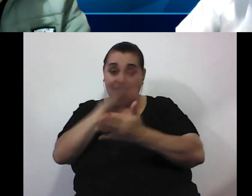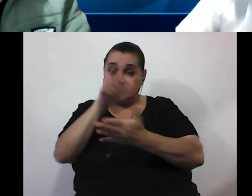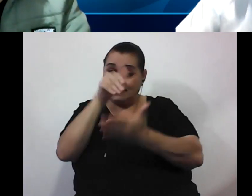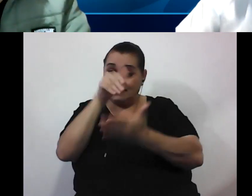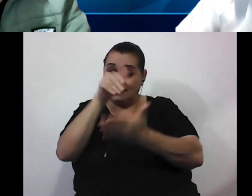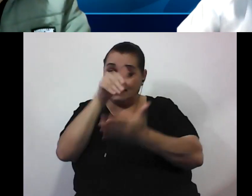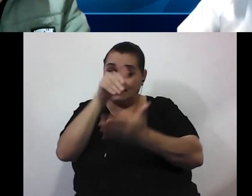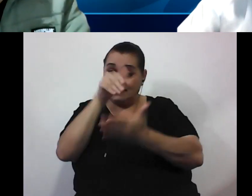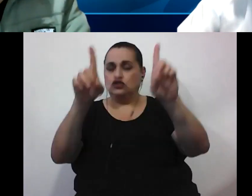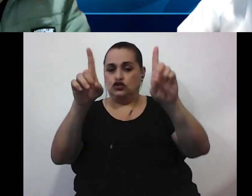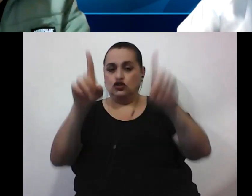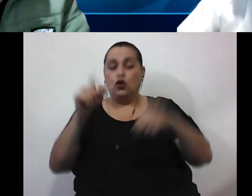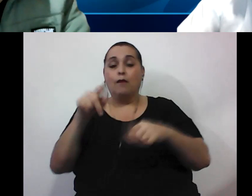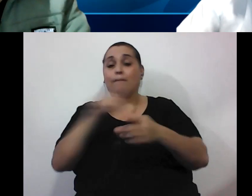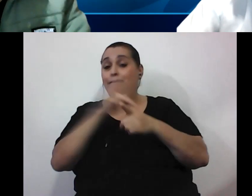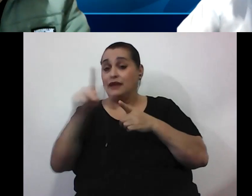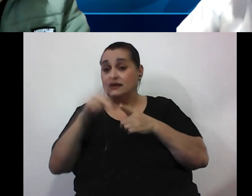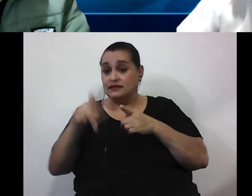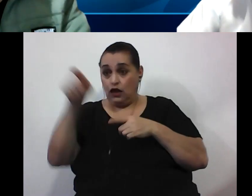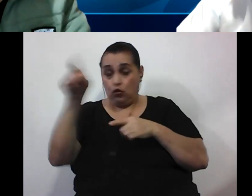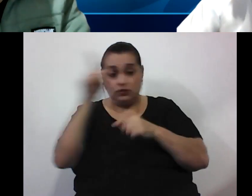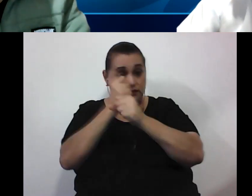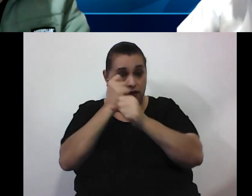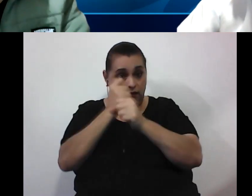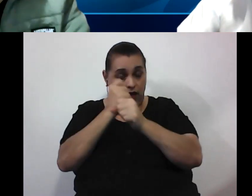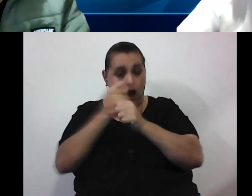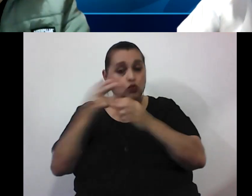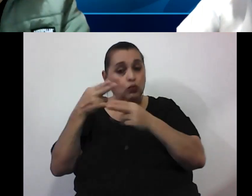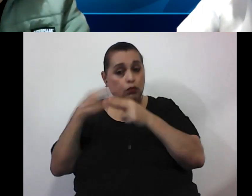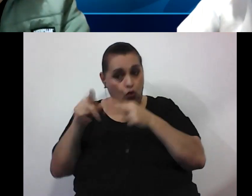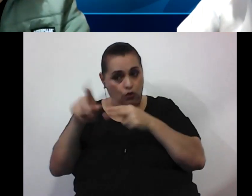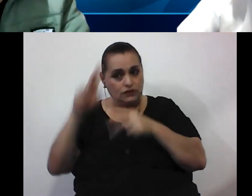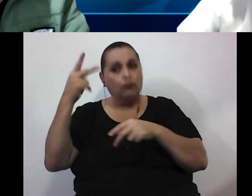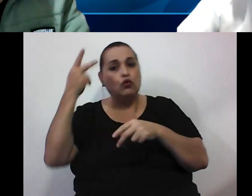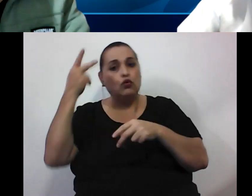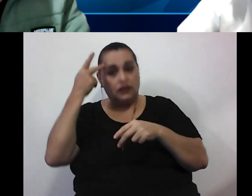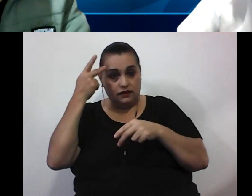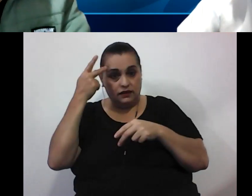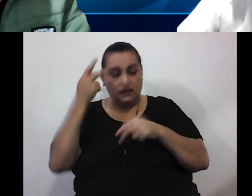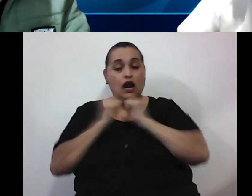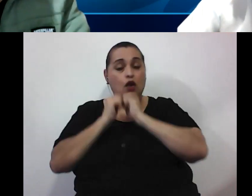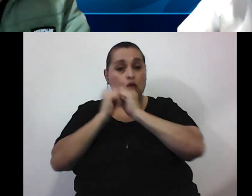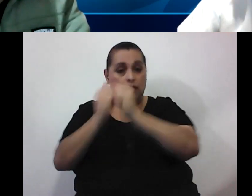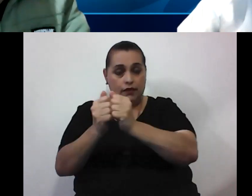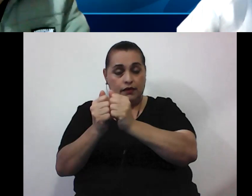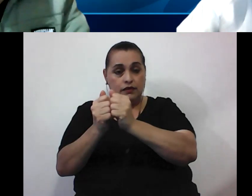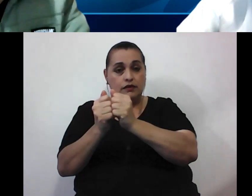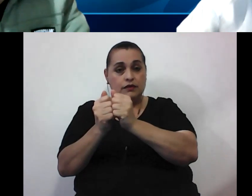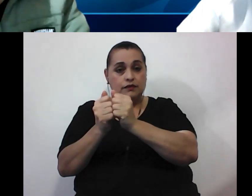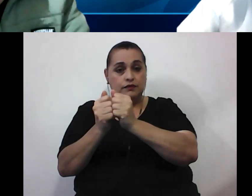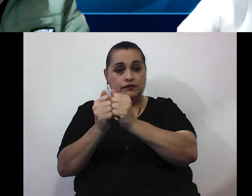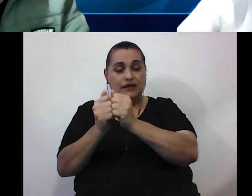Ana Teresa León está trabajando un poco esa política y le acompaña